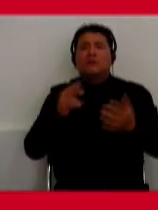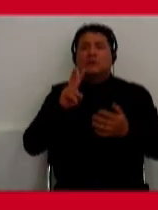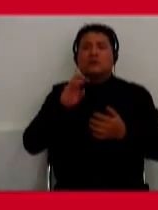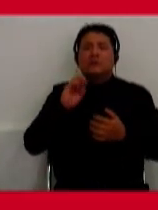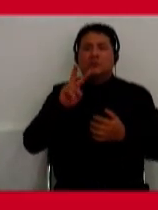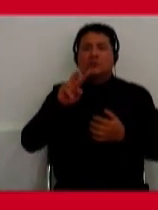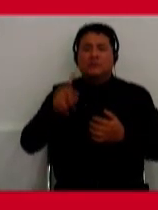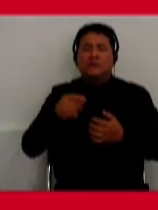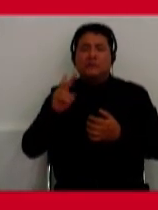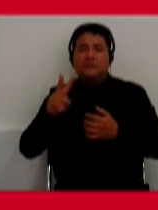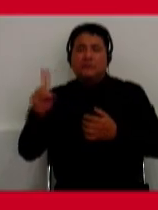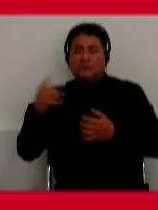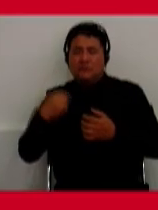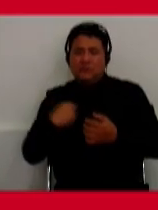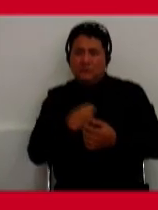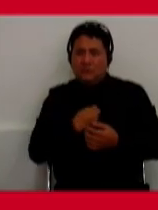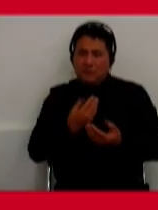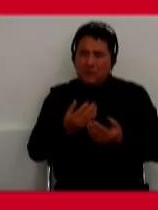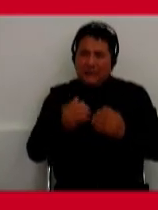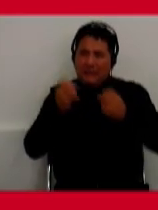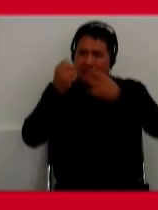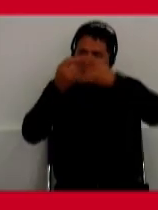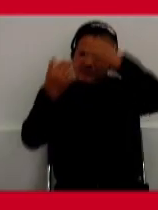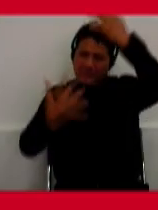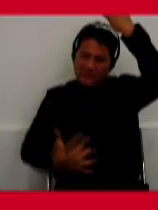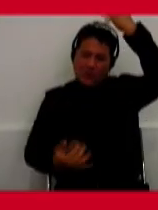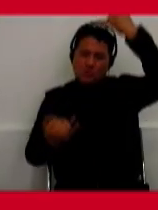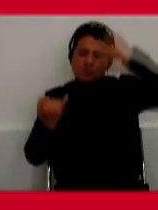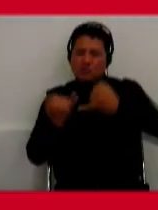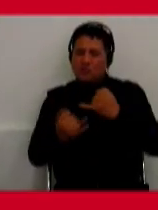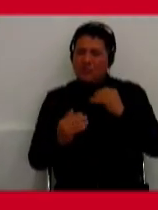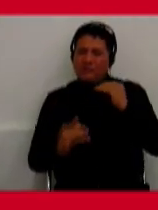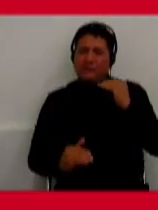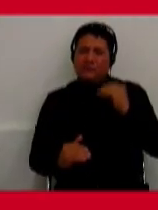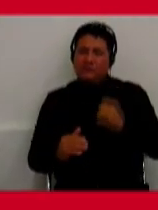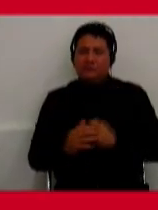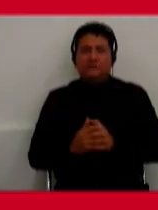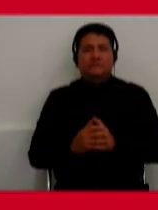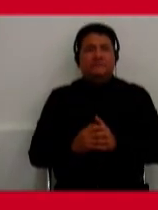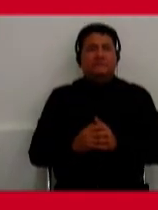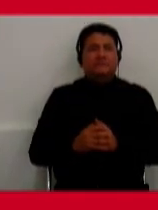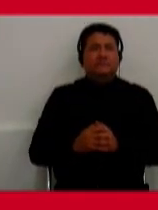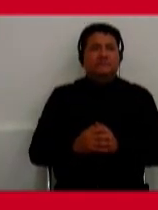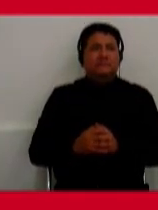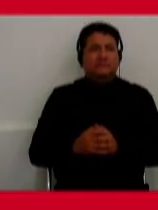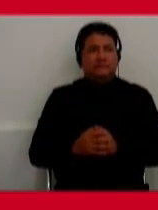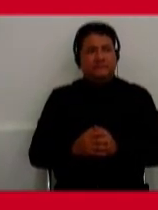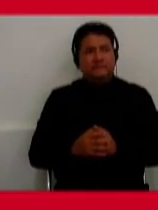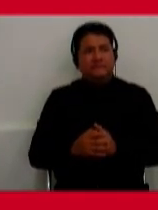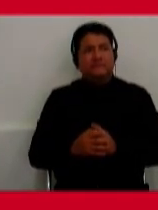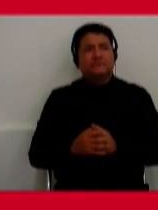que teníamos una probabilidad de falla por encima del 30%.